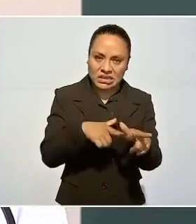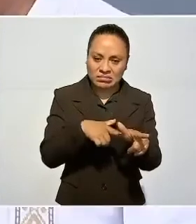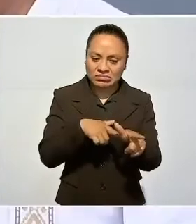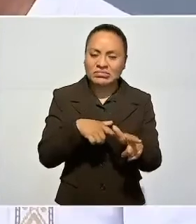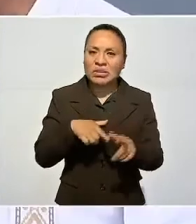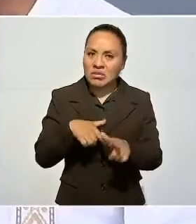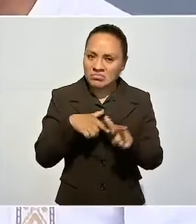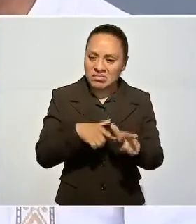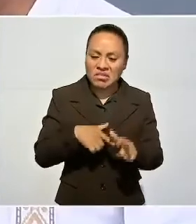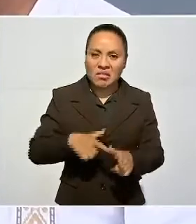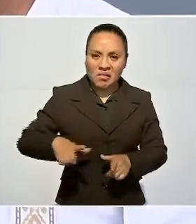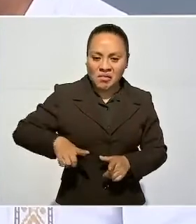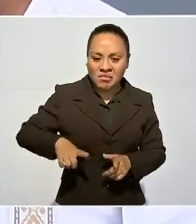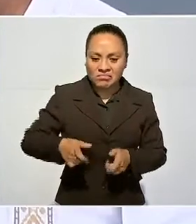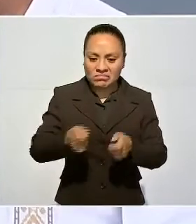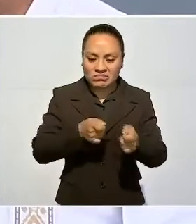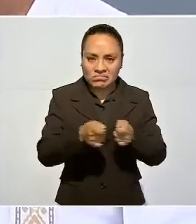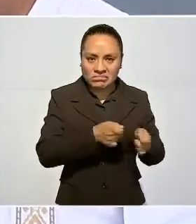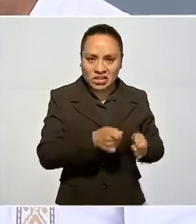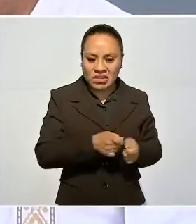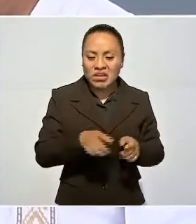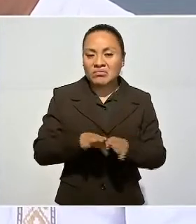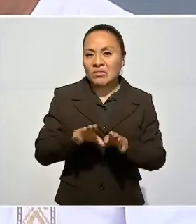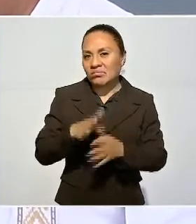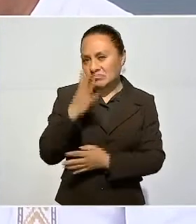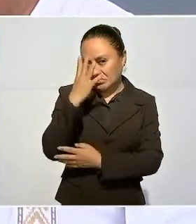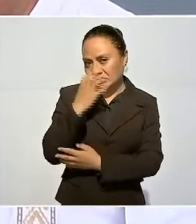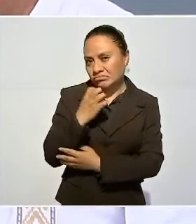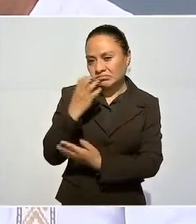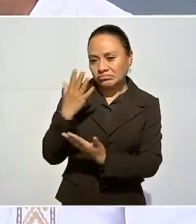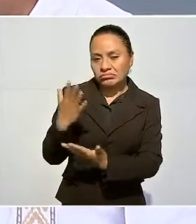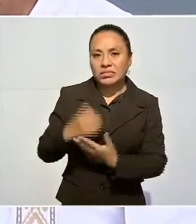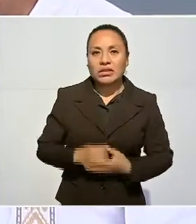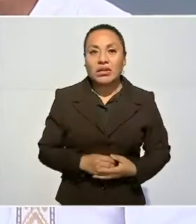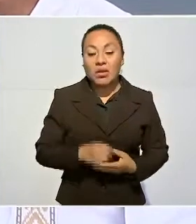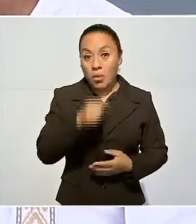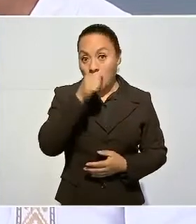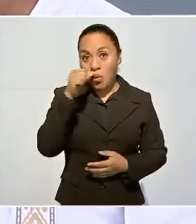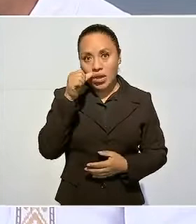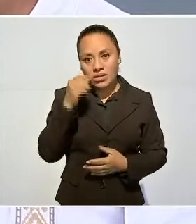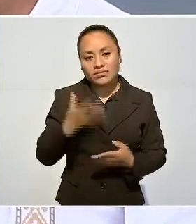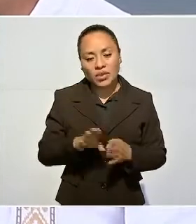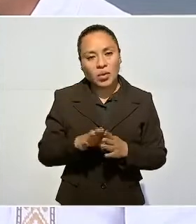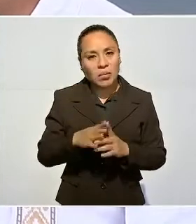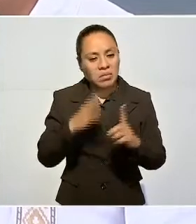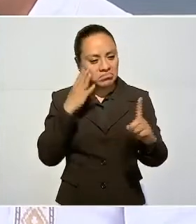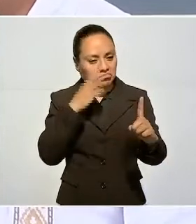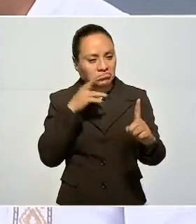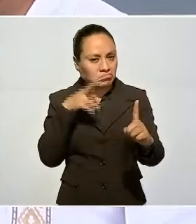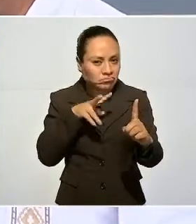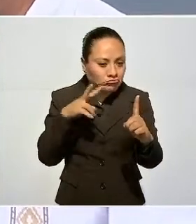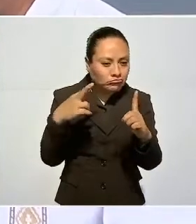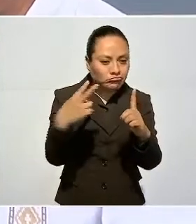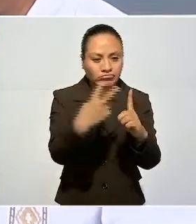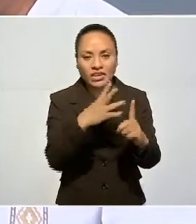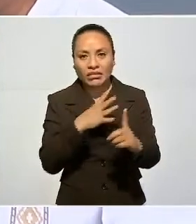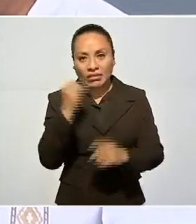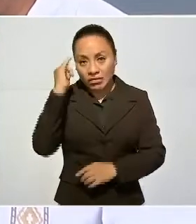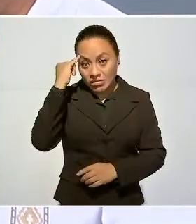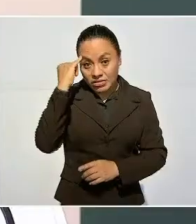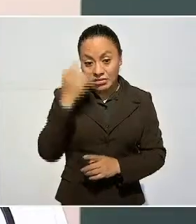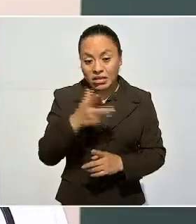más oscuras intenciones entreguistas. Juárez y su arraigo a nuestra cosmovisión indígena tiene su raíz